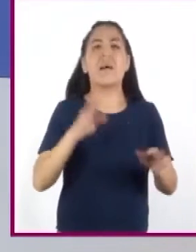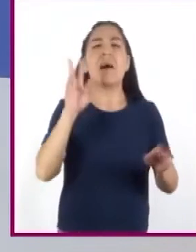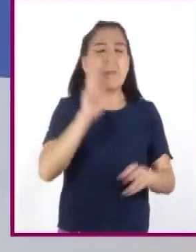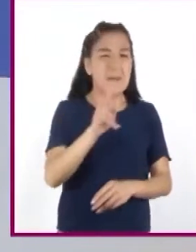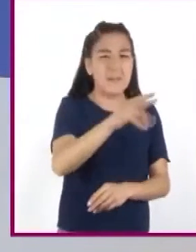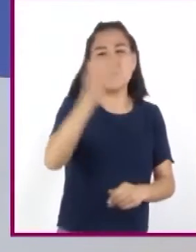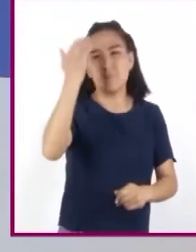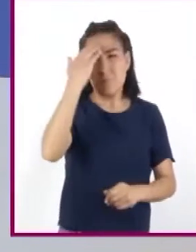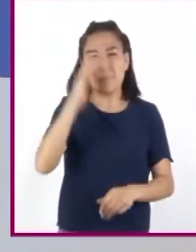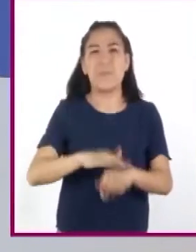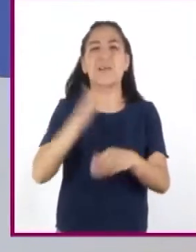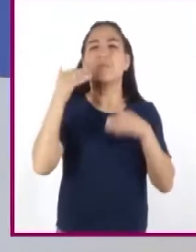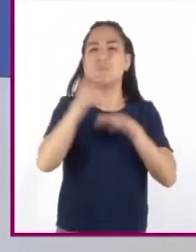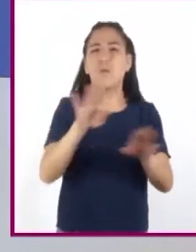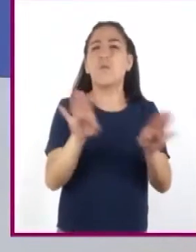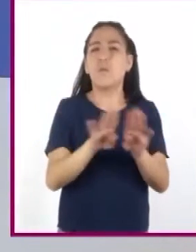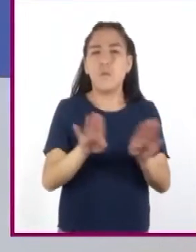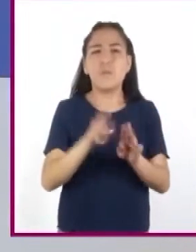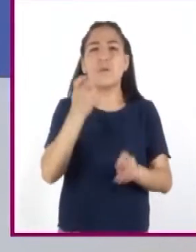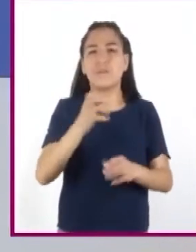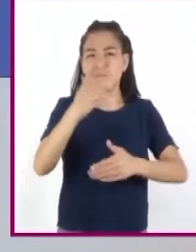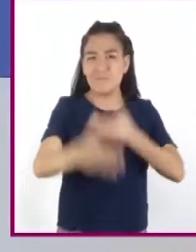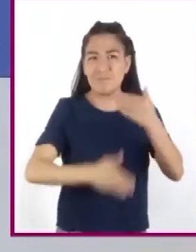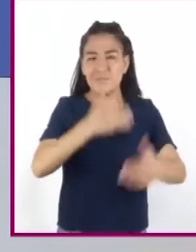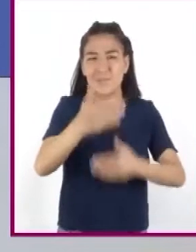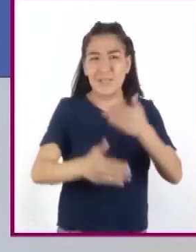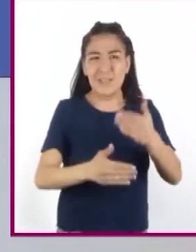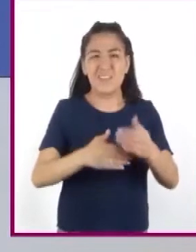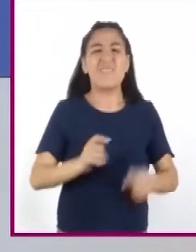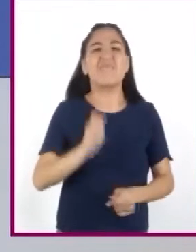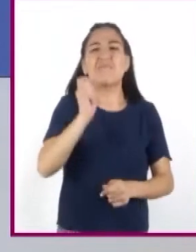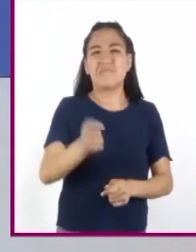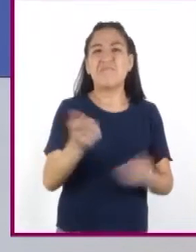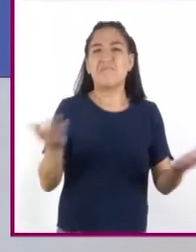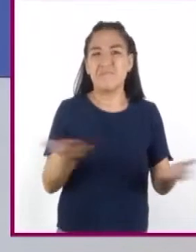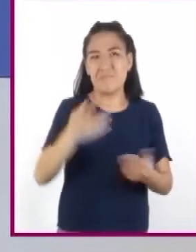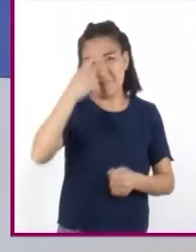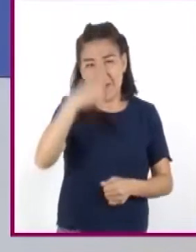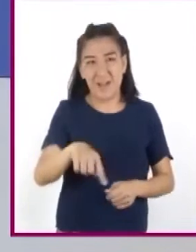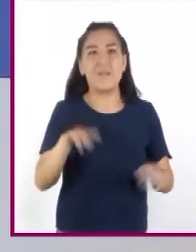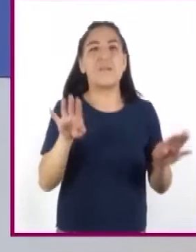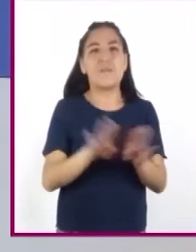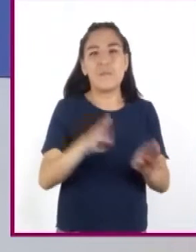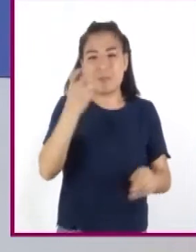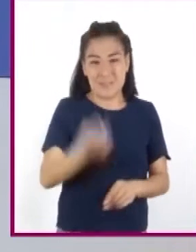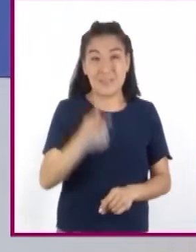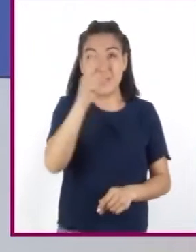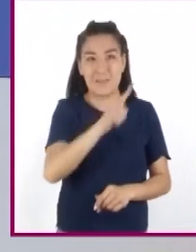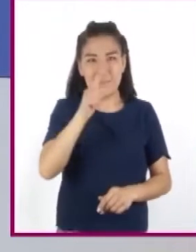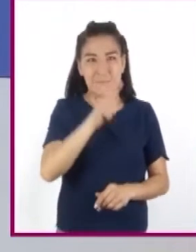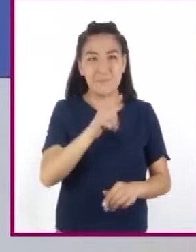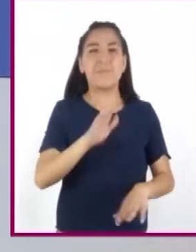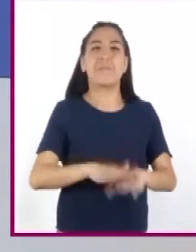Acerquémonos a conocer más sobre cómo fue este proceso y qué se tuvo que hacer para que esta lengua fuera más atractiva a